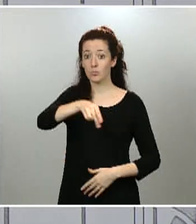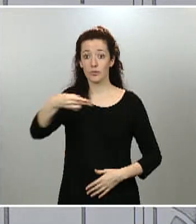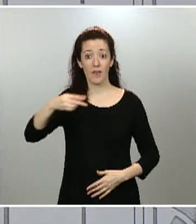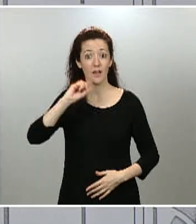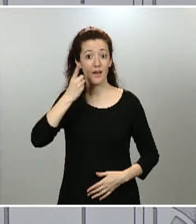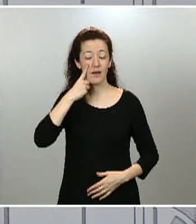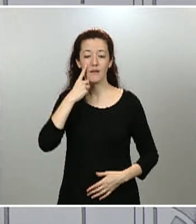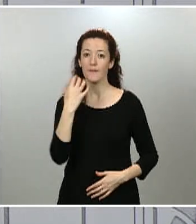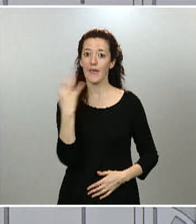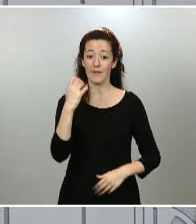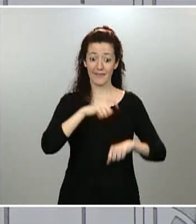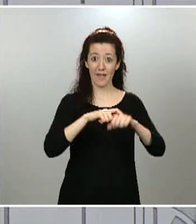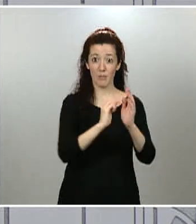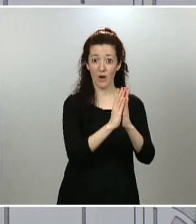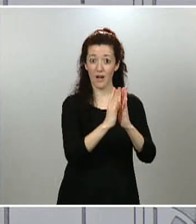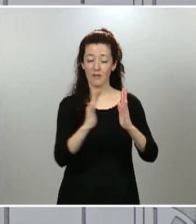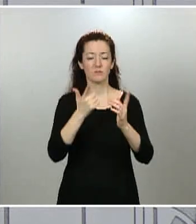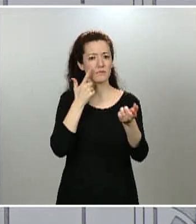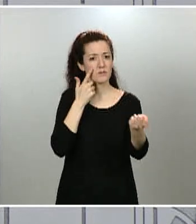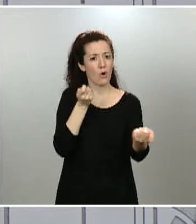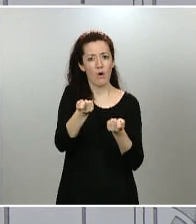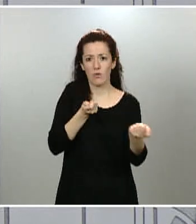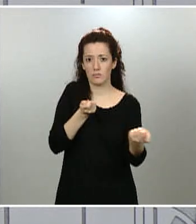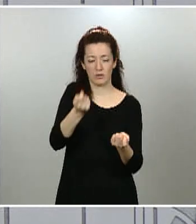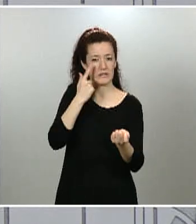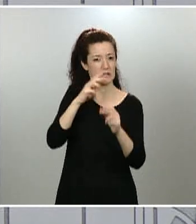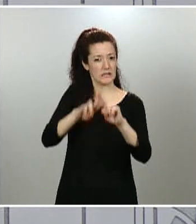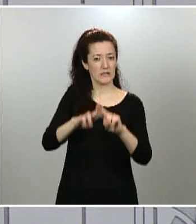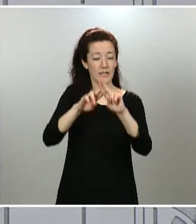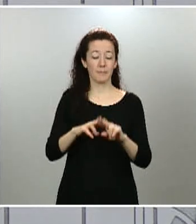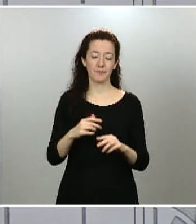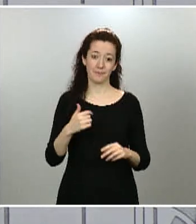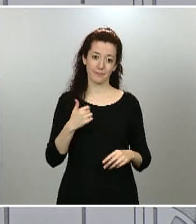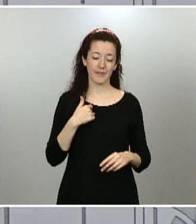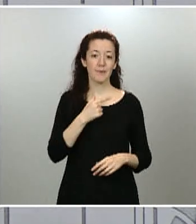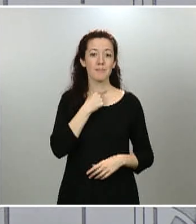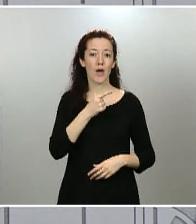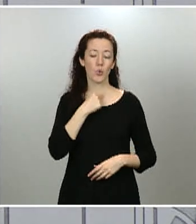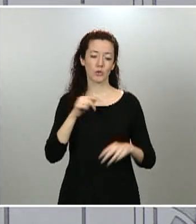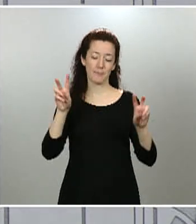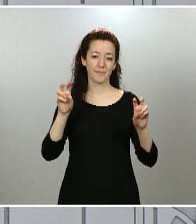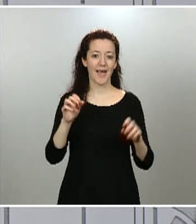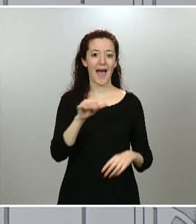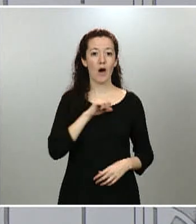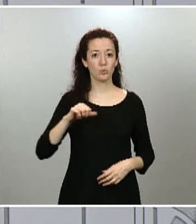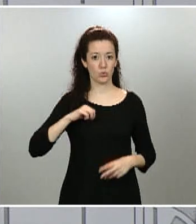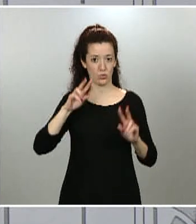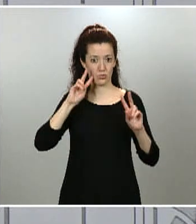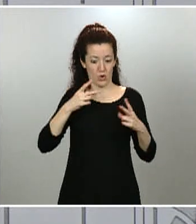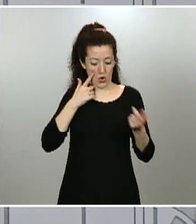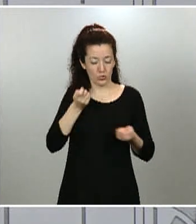controlados. A mí me gustaría decir muy autocontrolados, porque también es una responsabilidad importante por parte de los